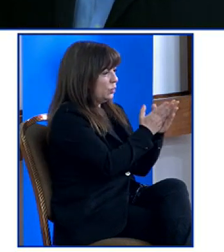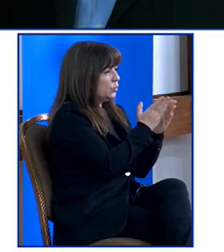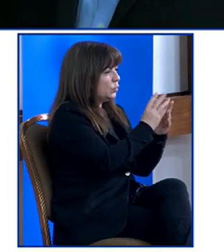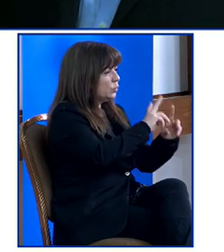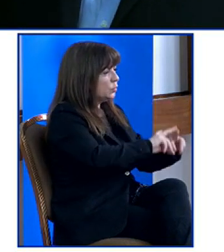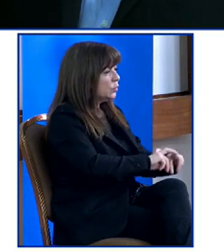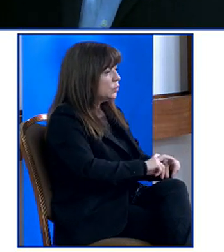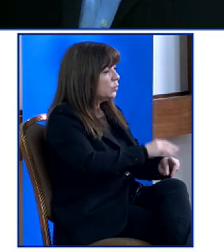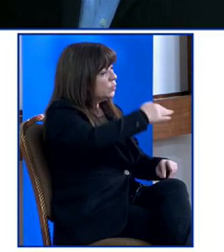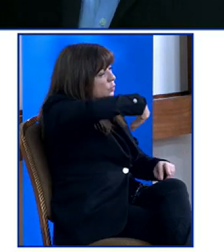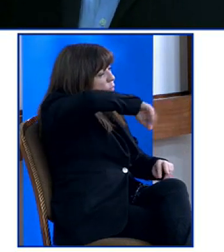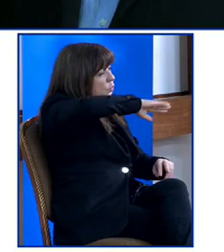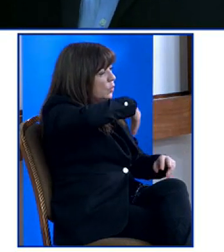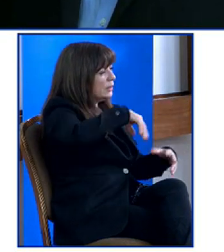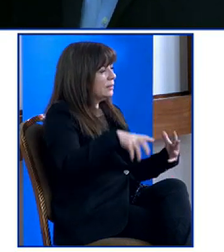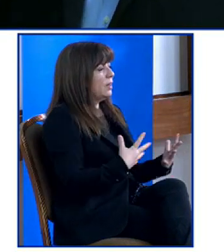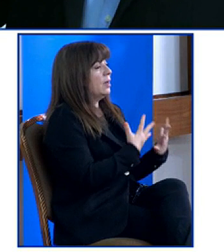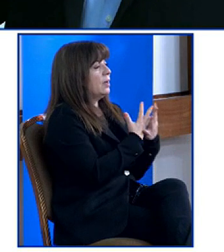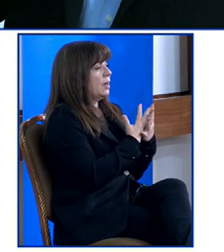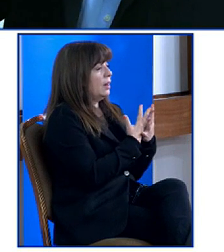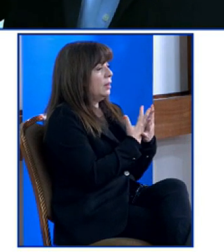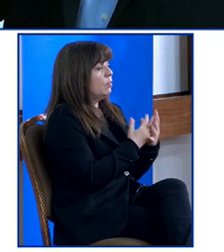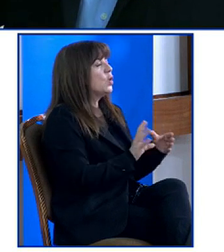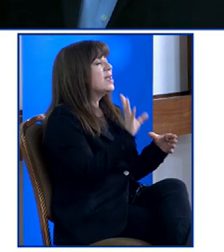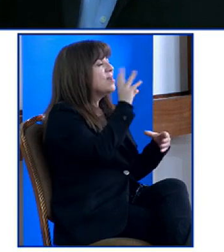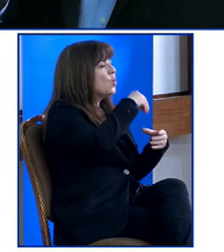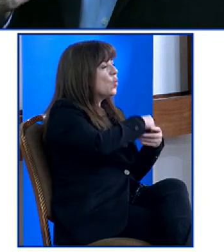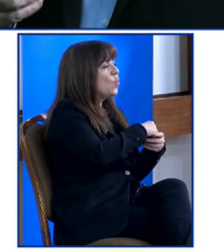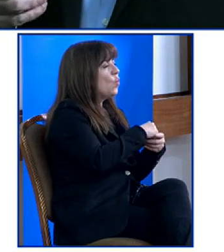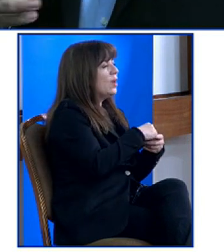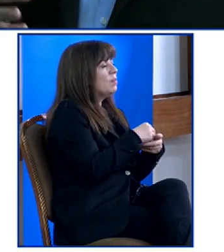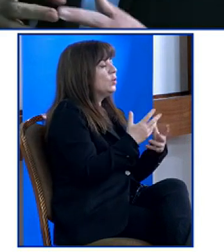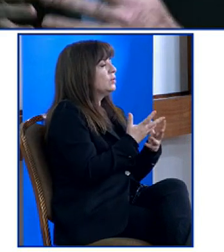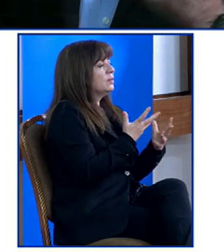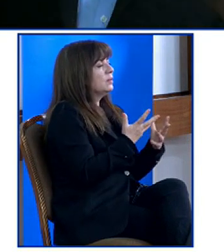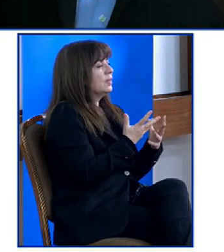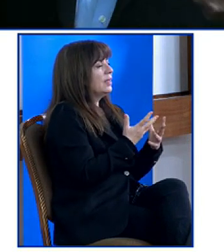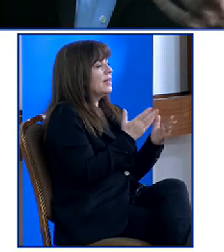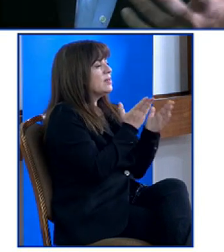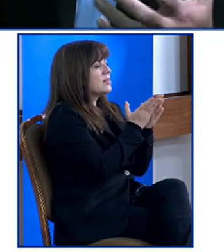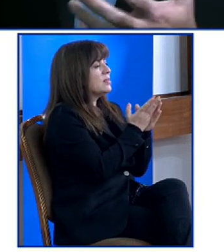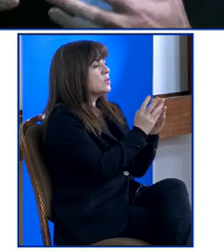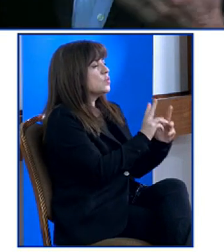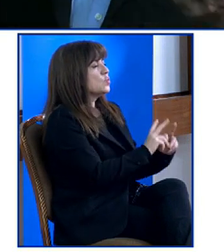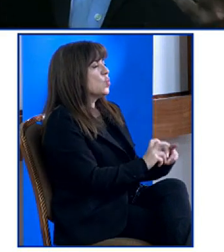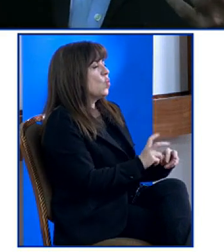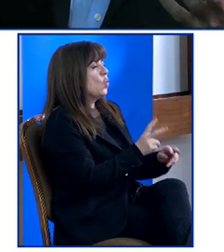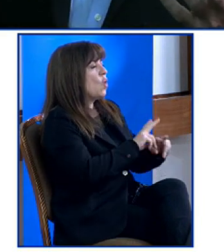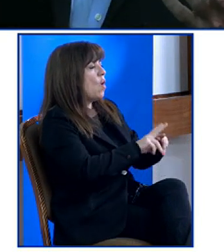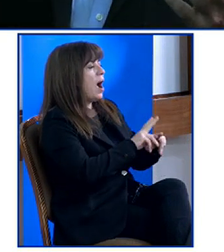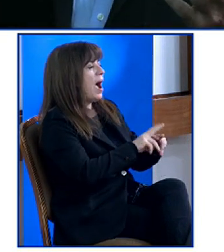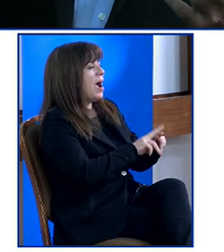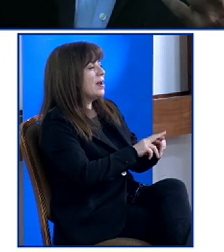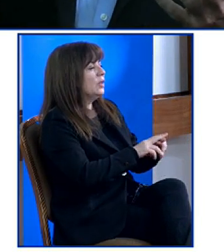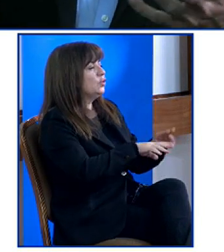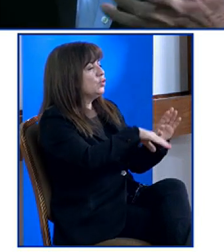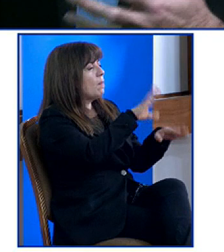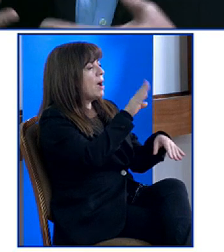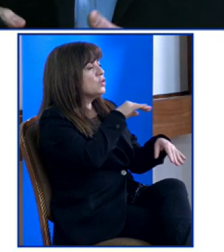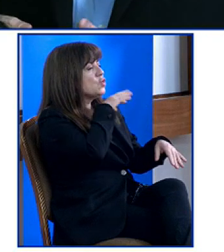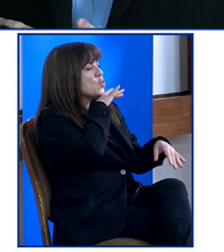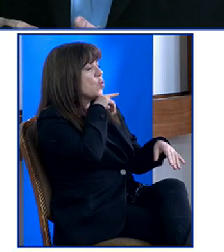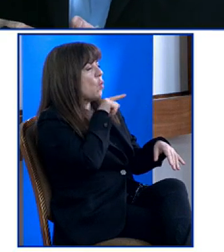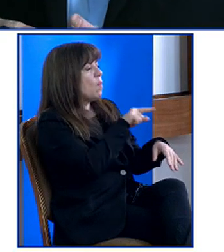red porque incluíamos posiblemente los estudios que se han realizado con un mayor número de